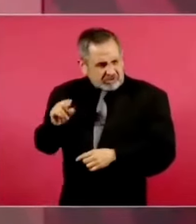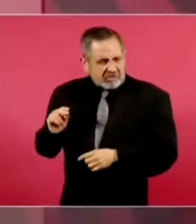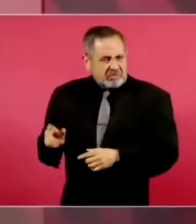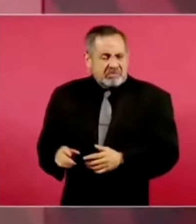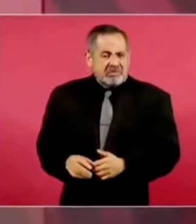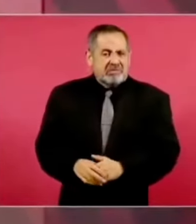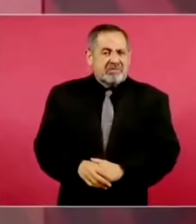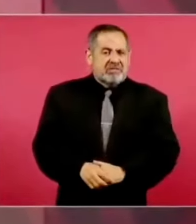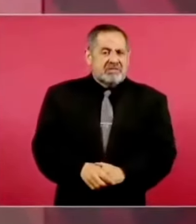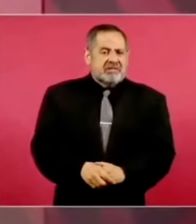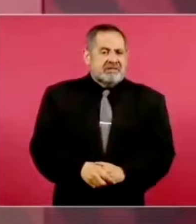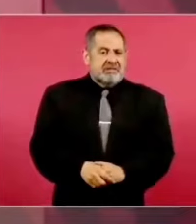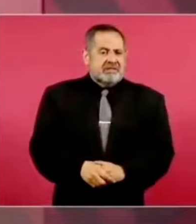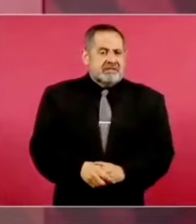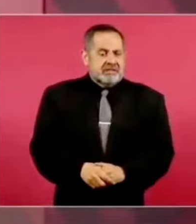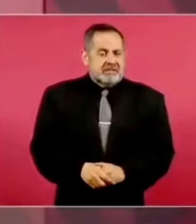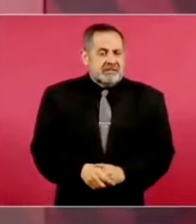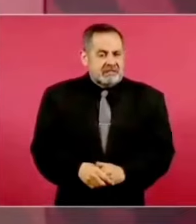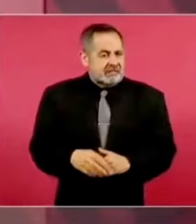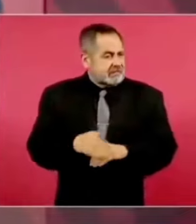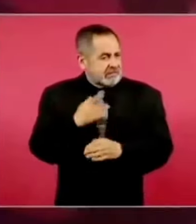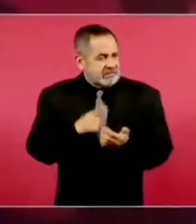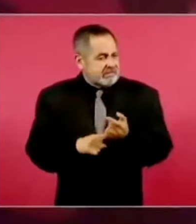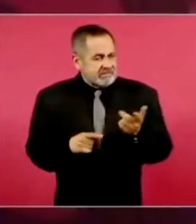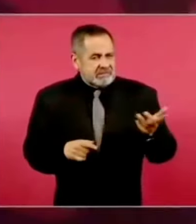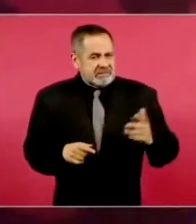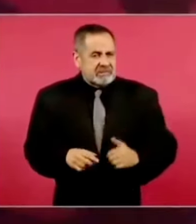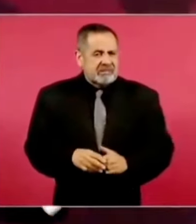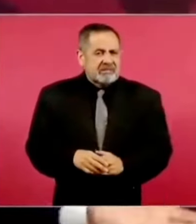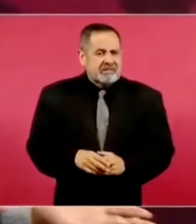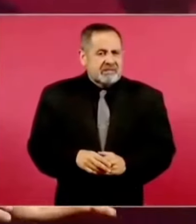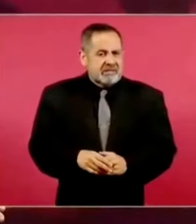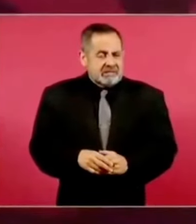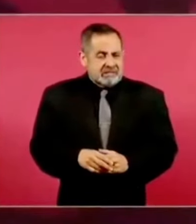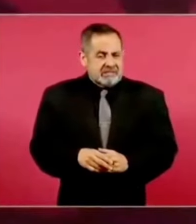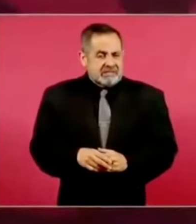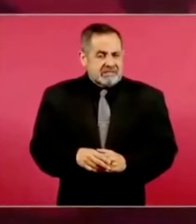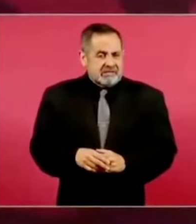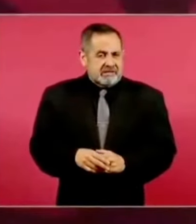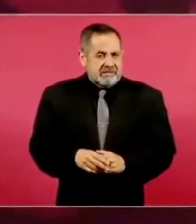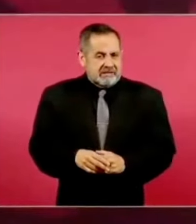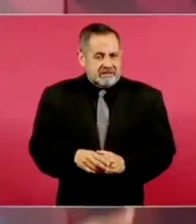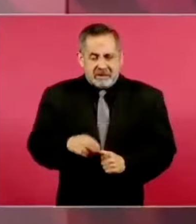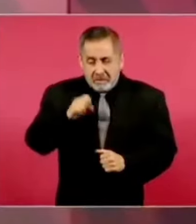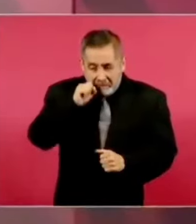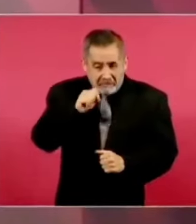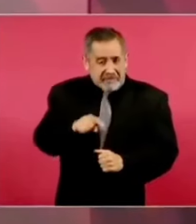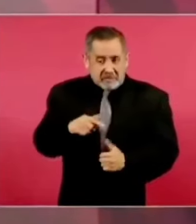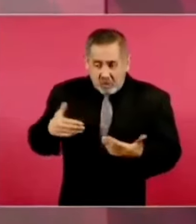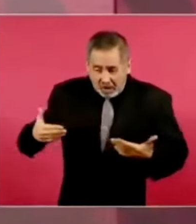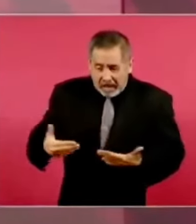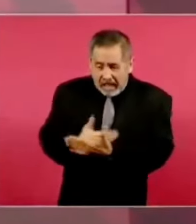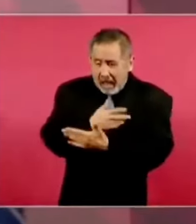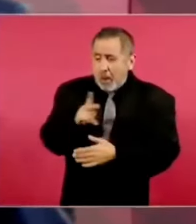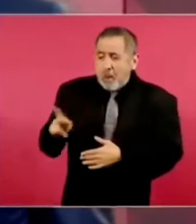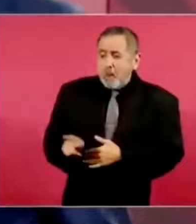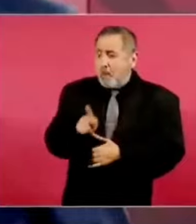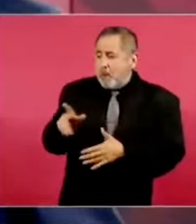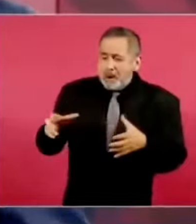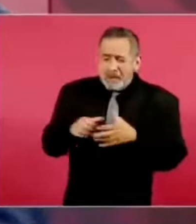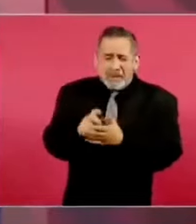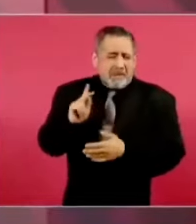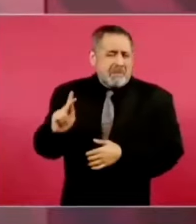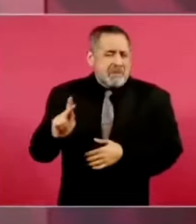argumentos Por qué si vienes del pueblo